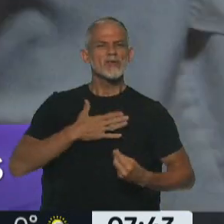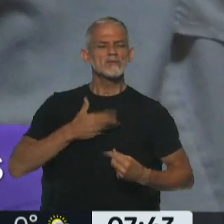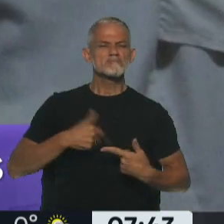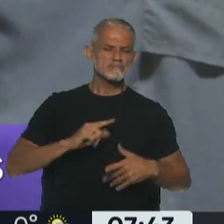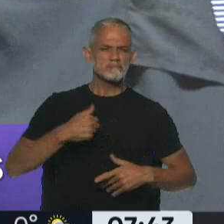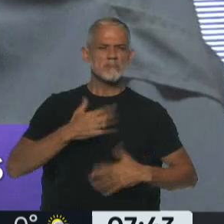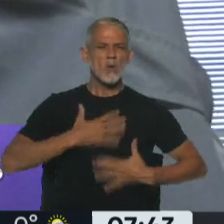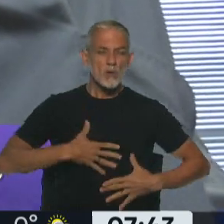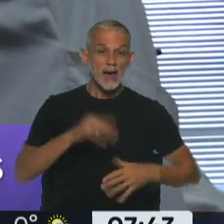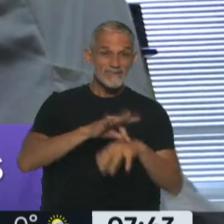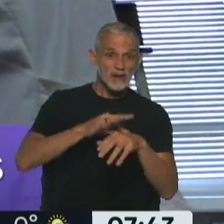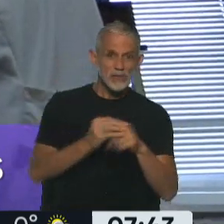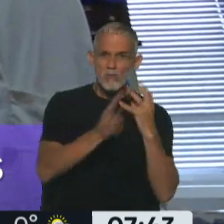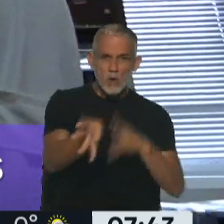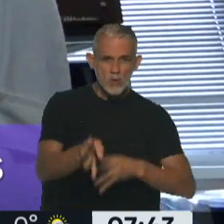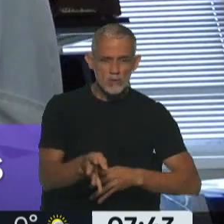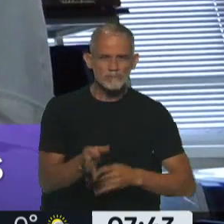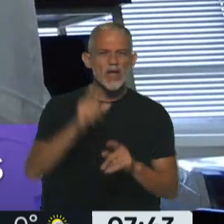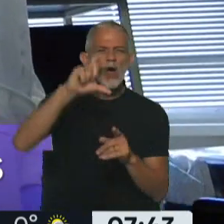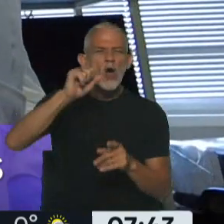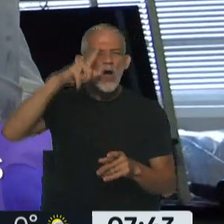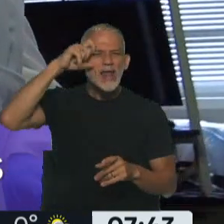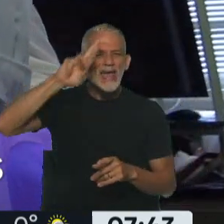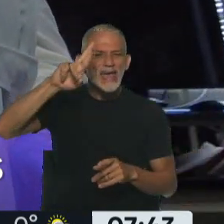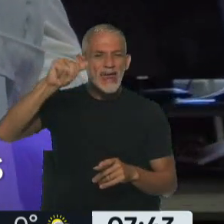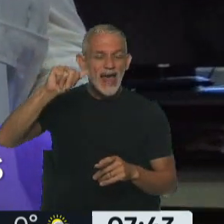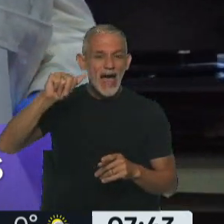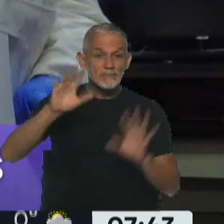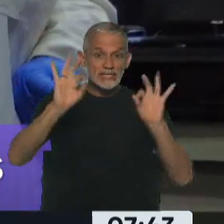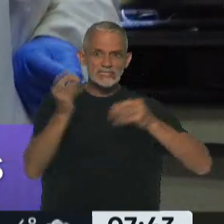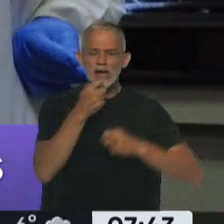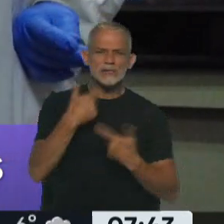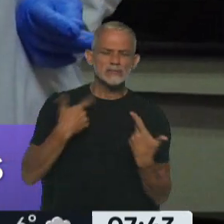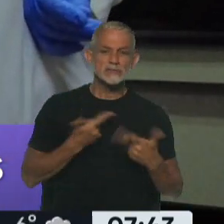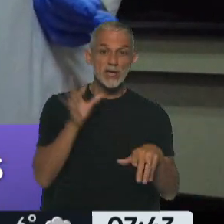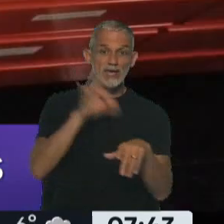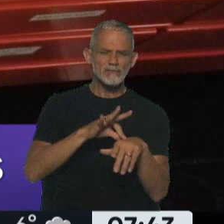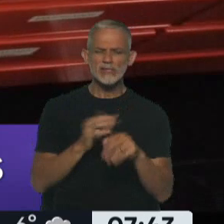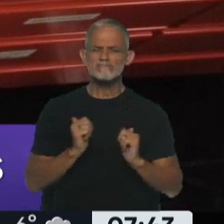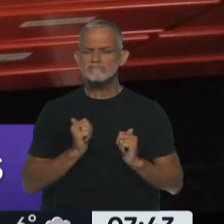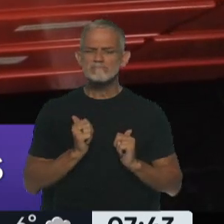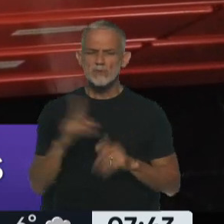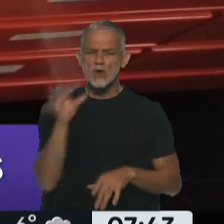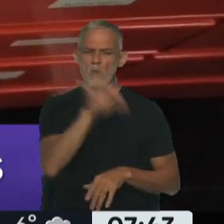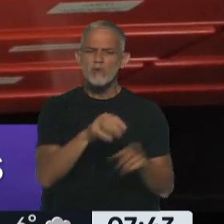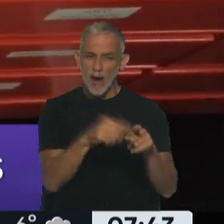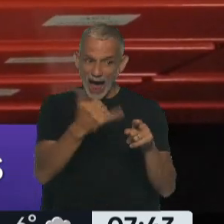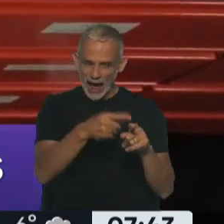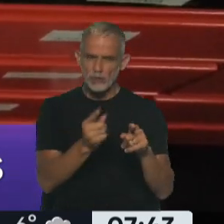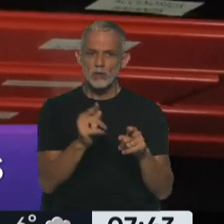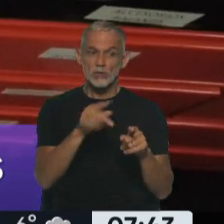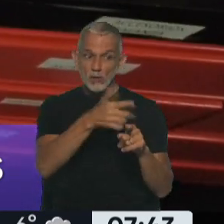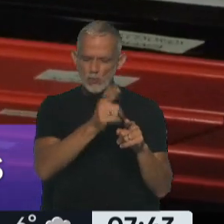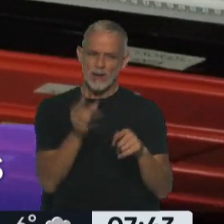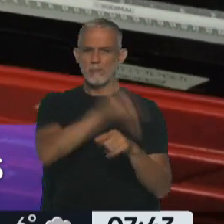de enfermedades la manera en la que el cólera determina si es un lugar seguro para infectar tiene que ver con estos compuestos entonces en presencia de